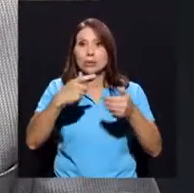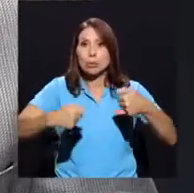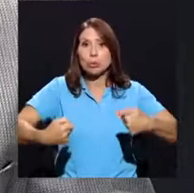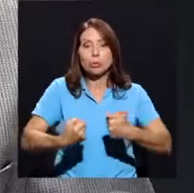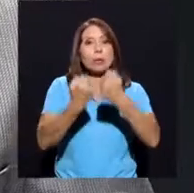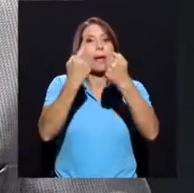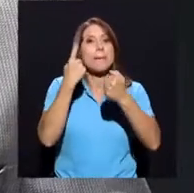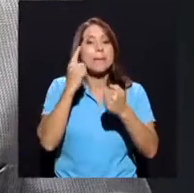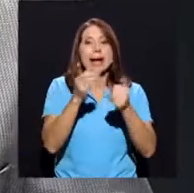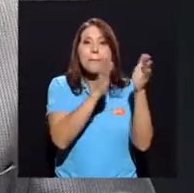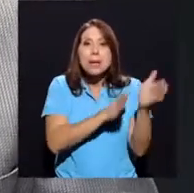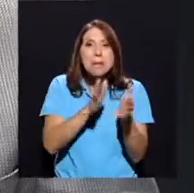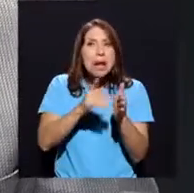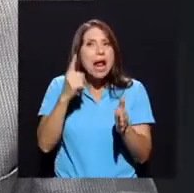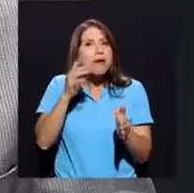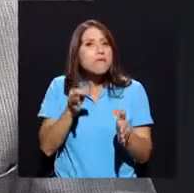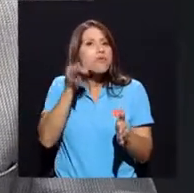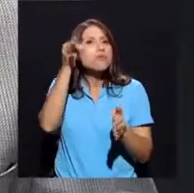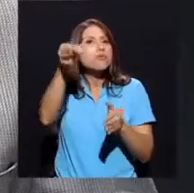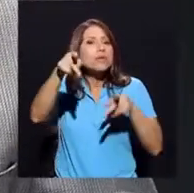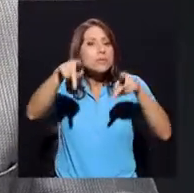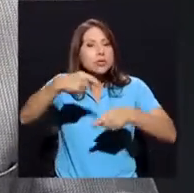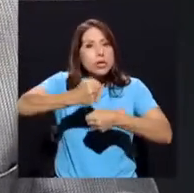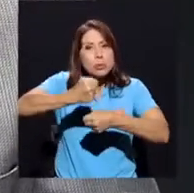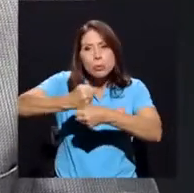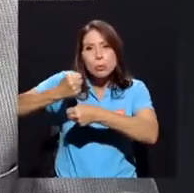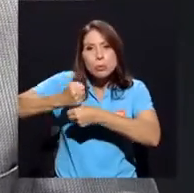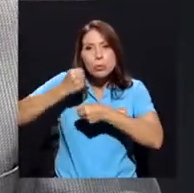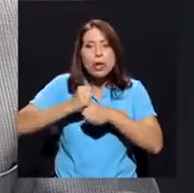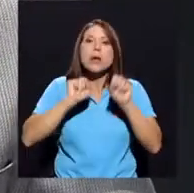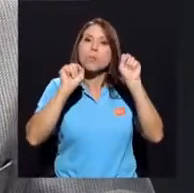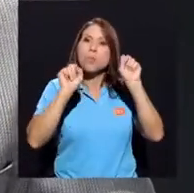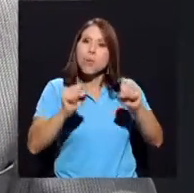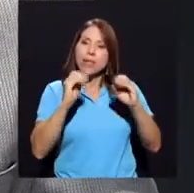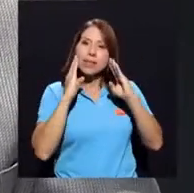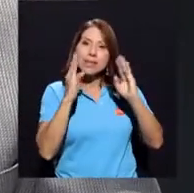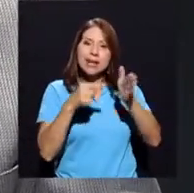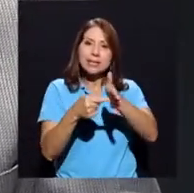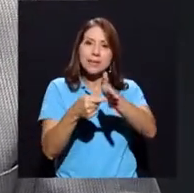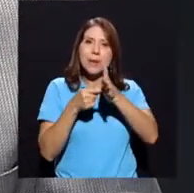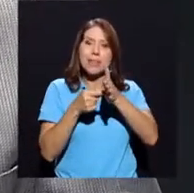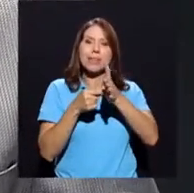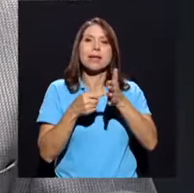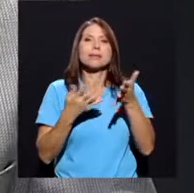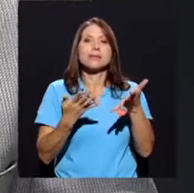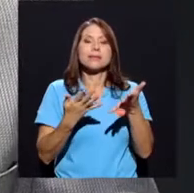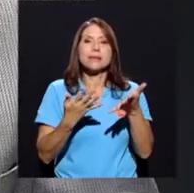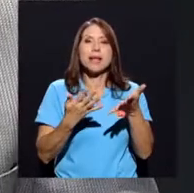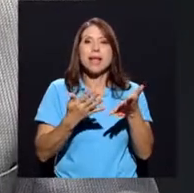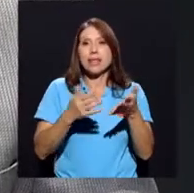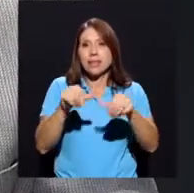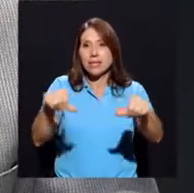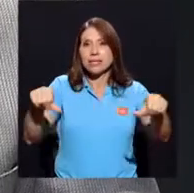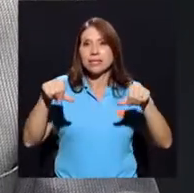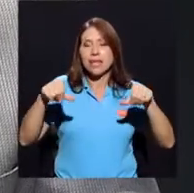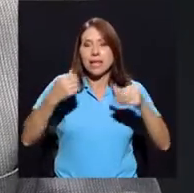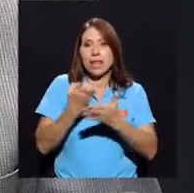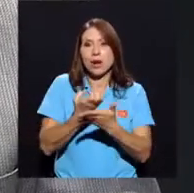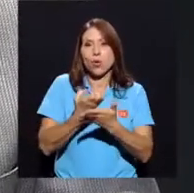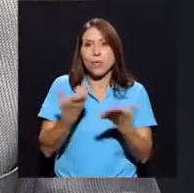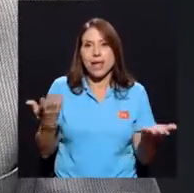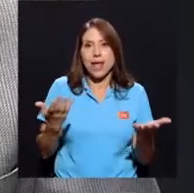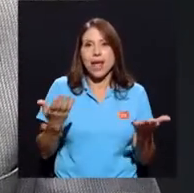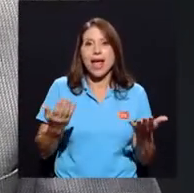preparar nuestra fuerza laboral para poder atender las demandas de cómo se llama del sectorial de la economía la cobertura